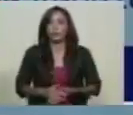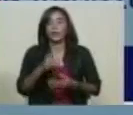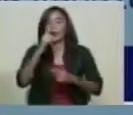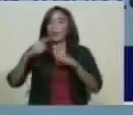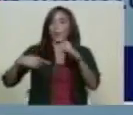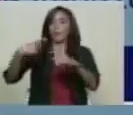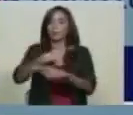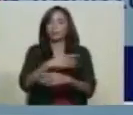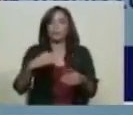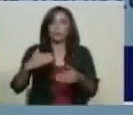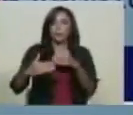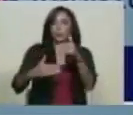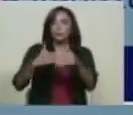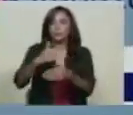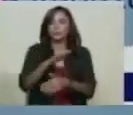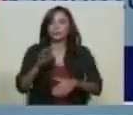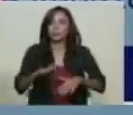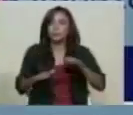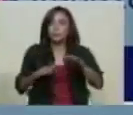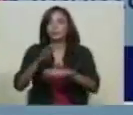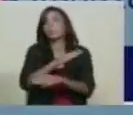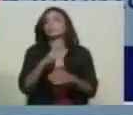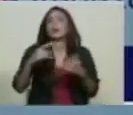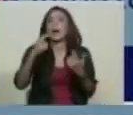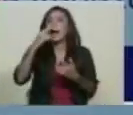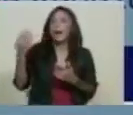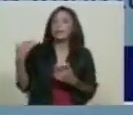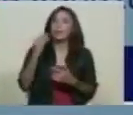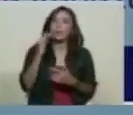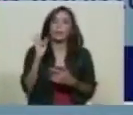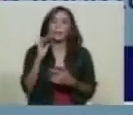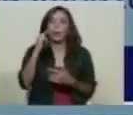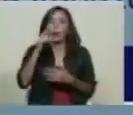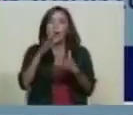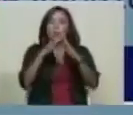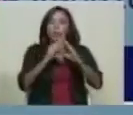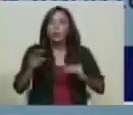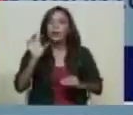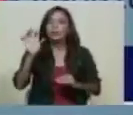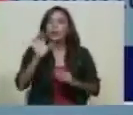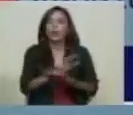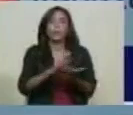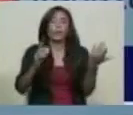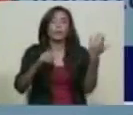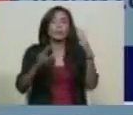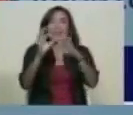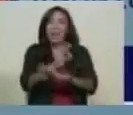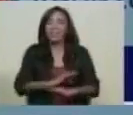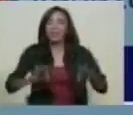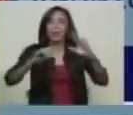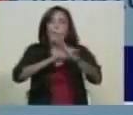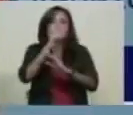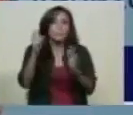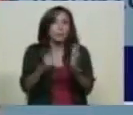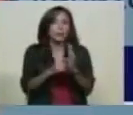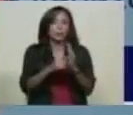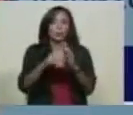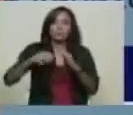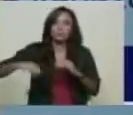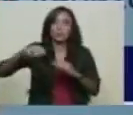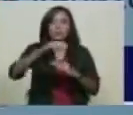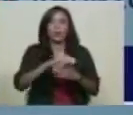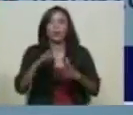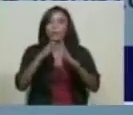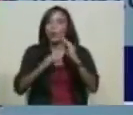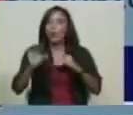más profundización para ir hasta, si antes estábamos hasta el último rincón, bueno, que no quede ni una sola, un solo centímetro de